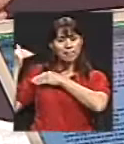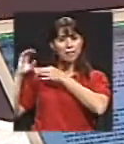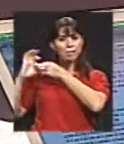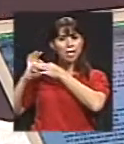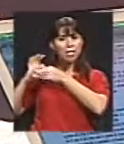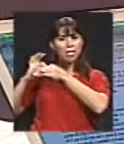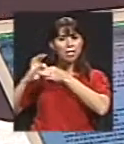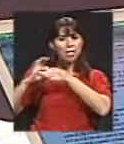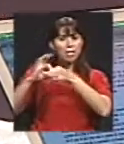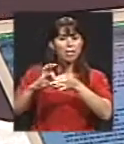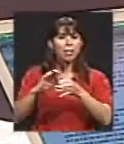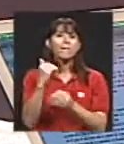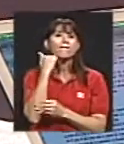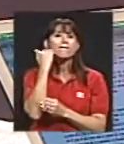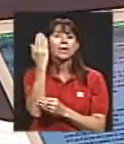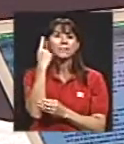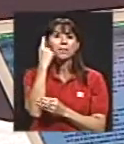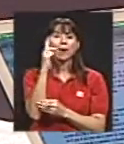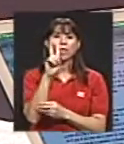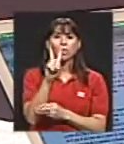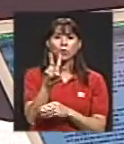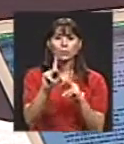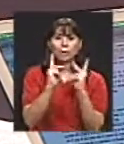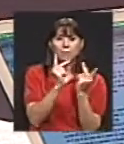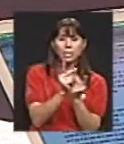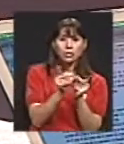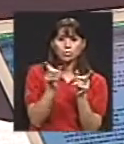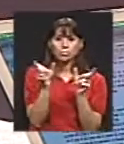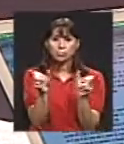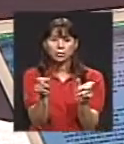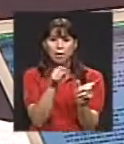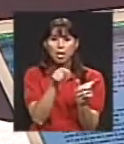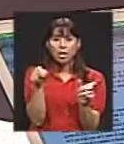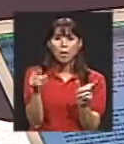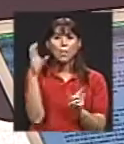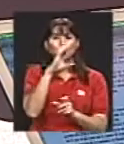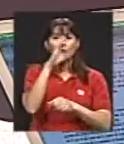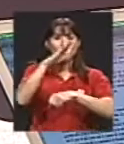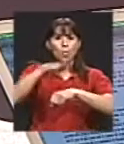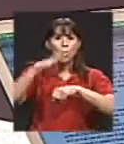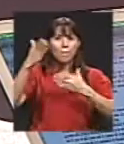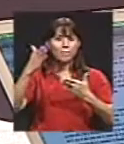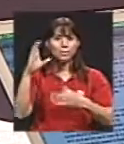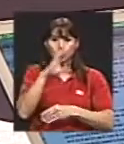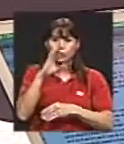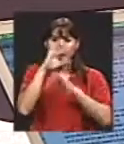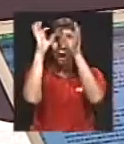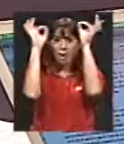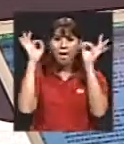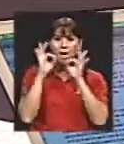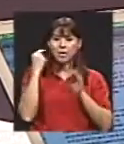fácil para un bipartidismo buscar culpables caras actualmente lanzar una bomba